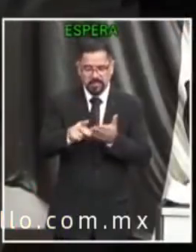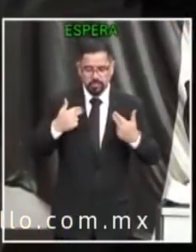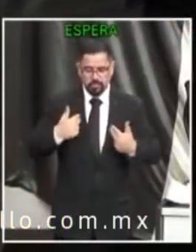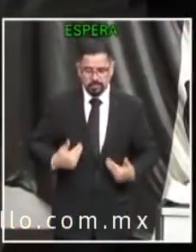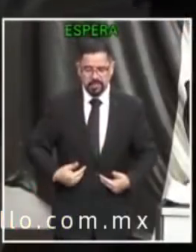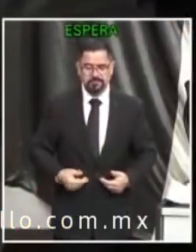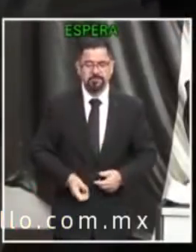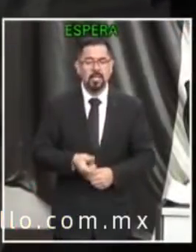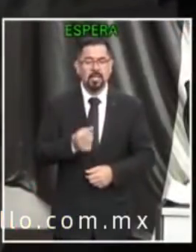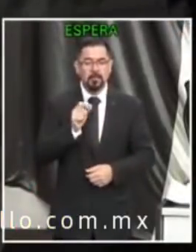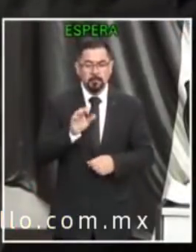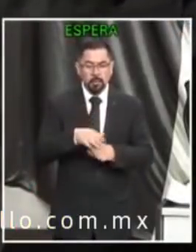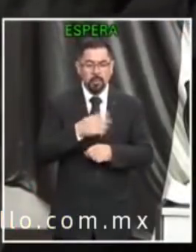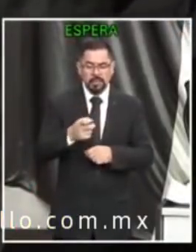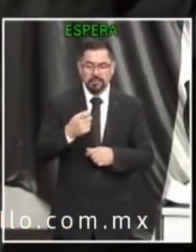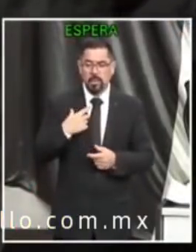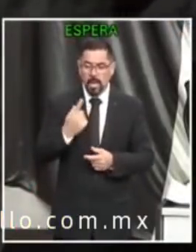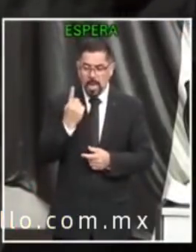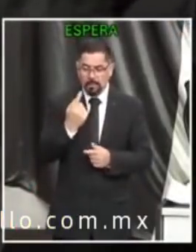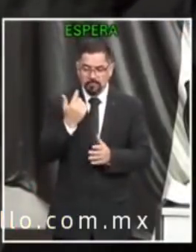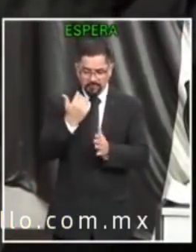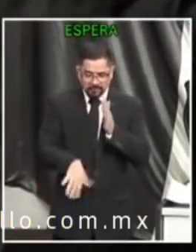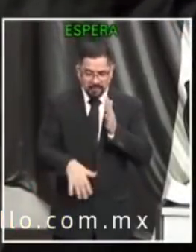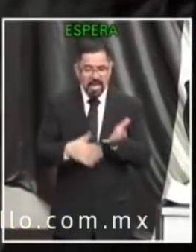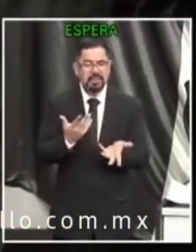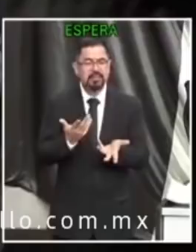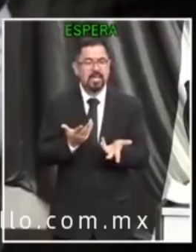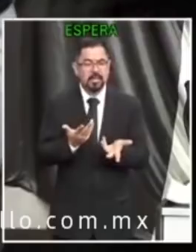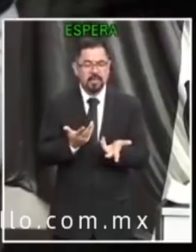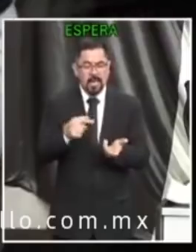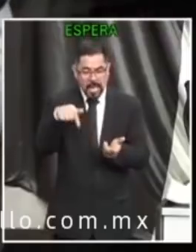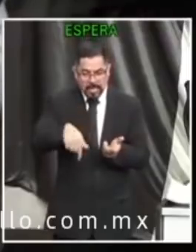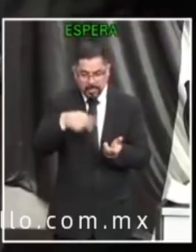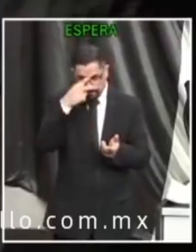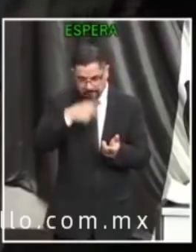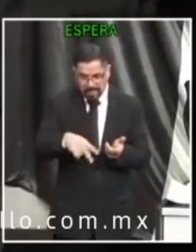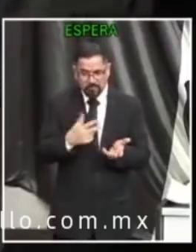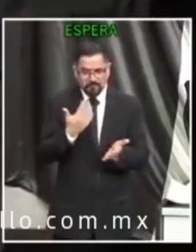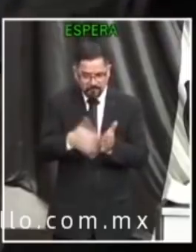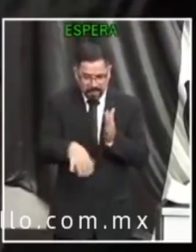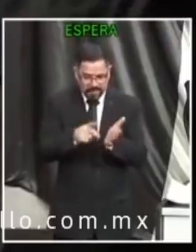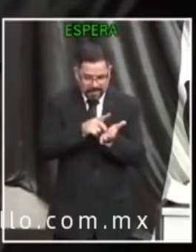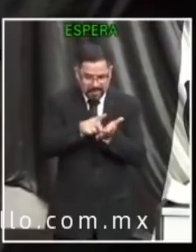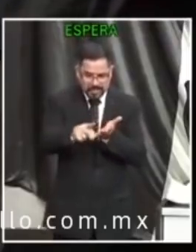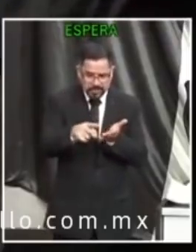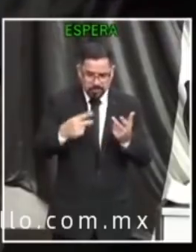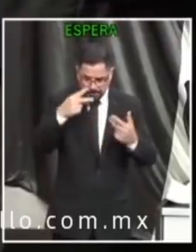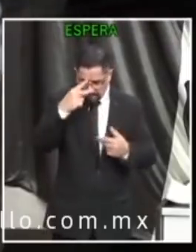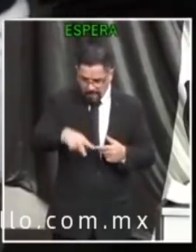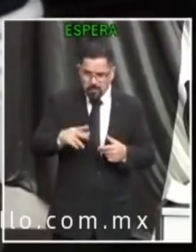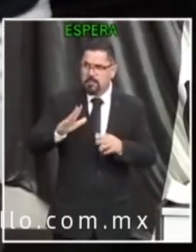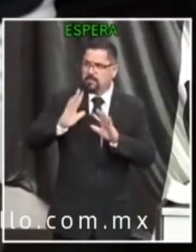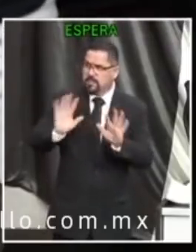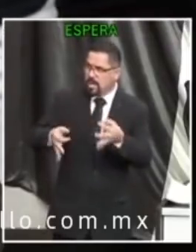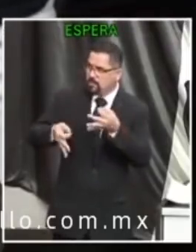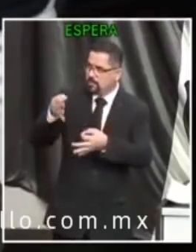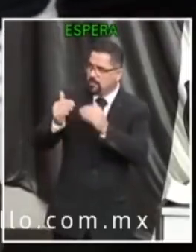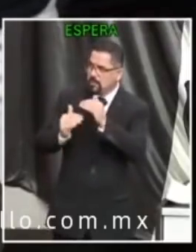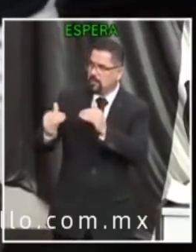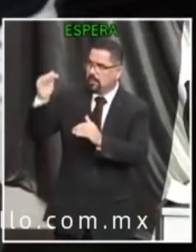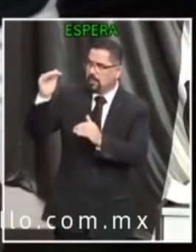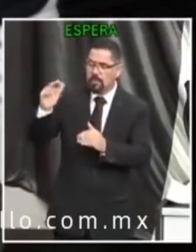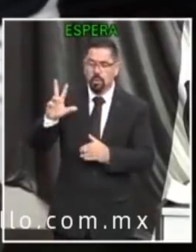Entre los pendientes legislativos se encuentra armonizar el derecho mexicano con lo que ya determinó el máximo tribunal. No